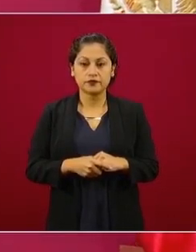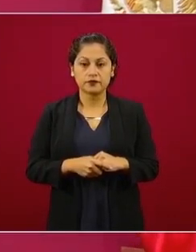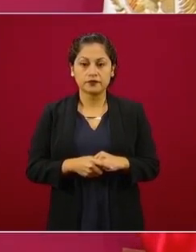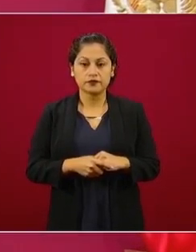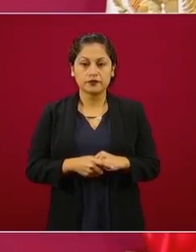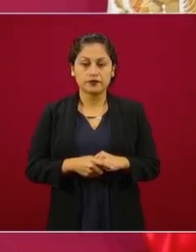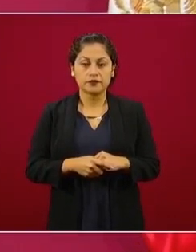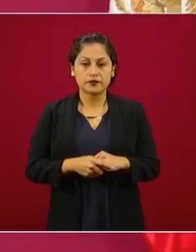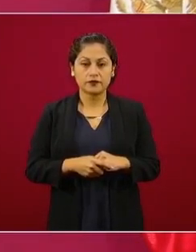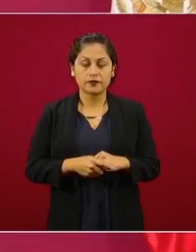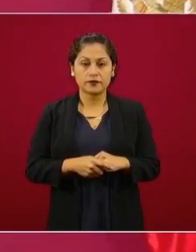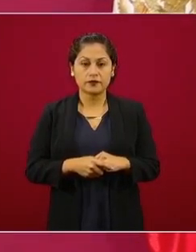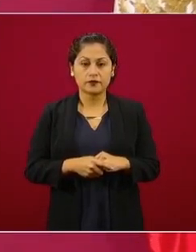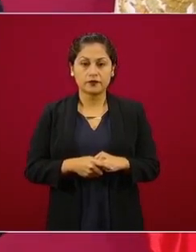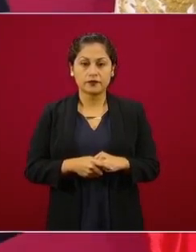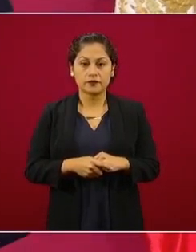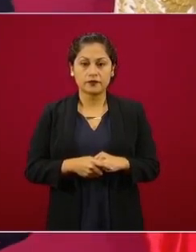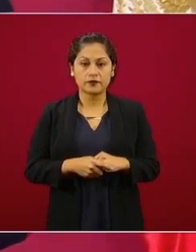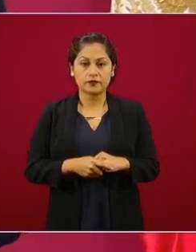fue